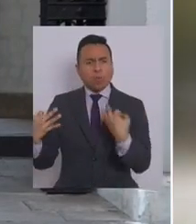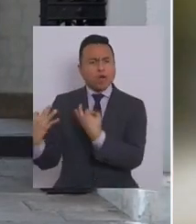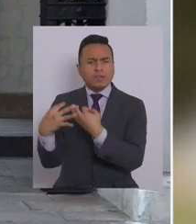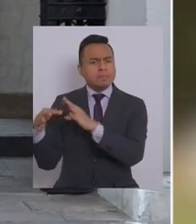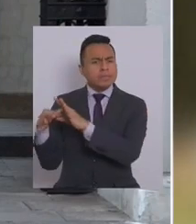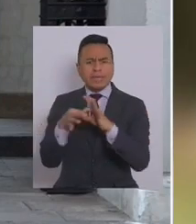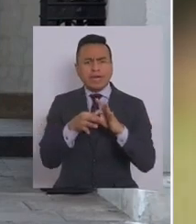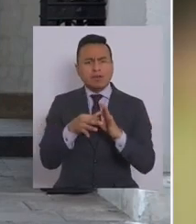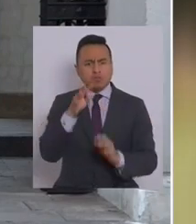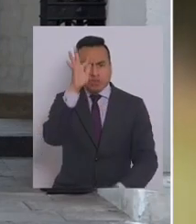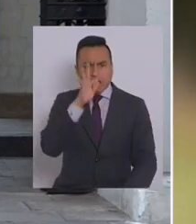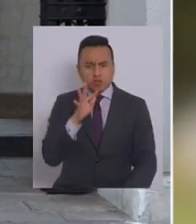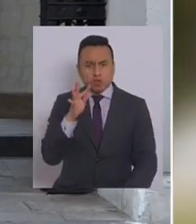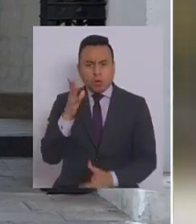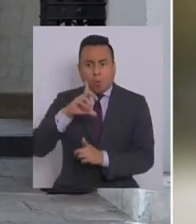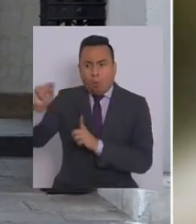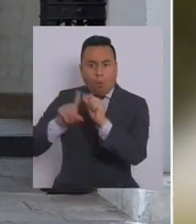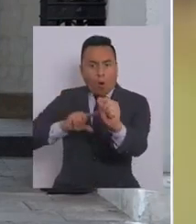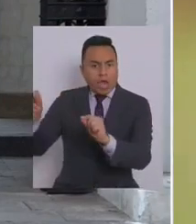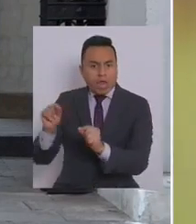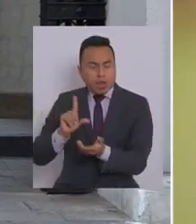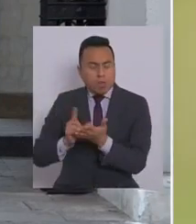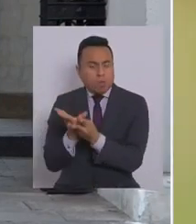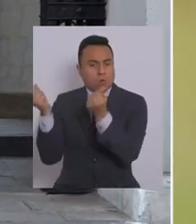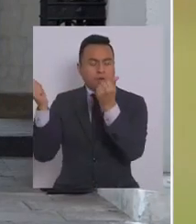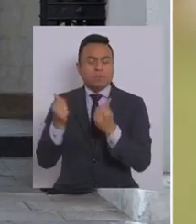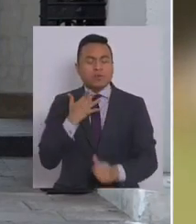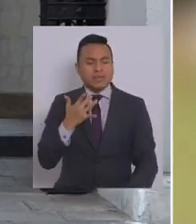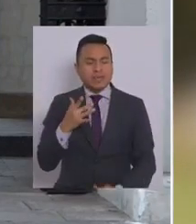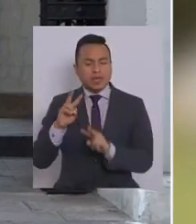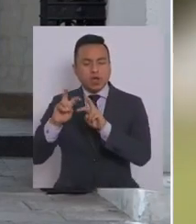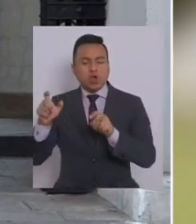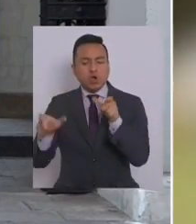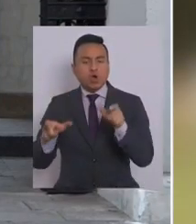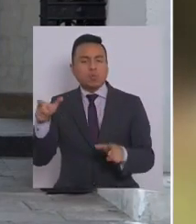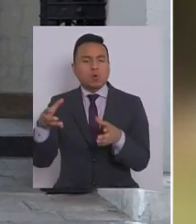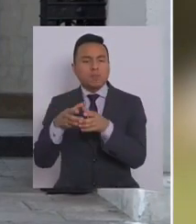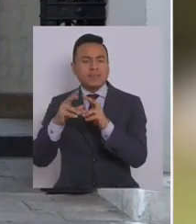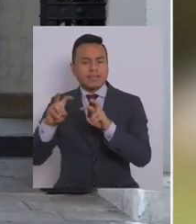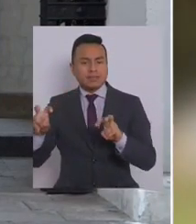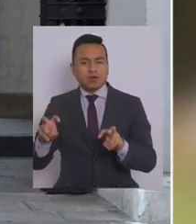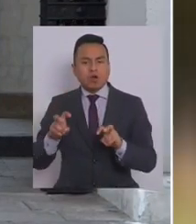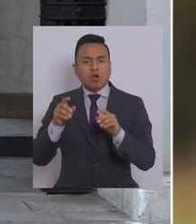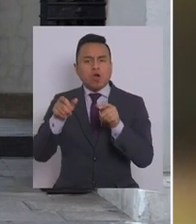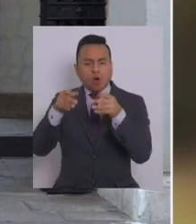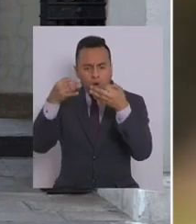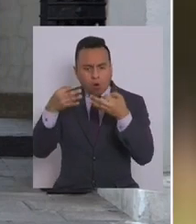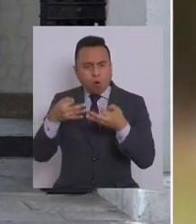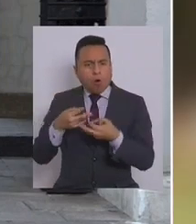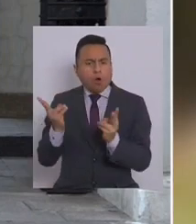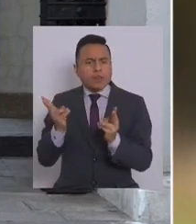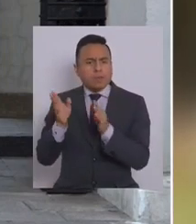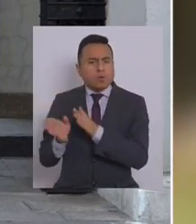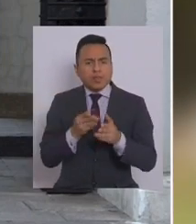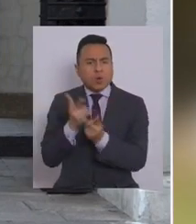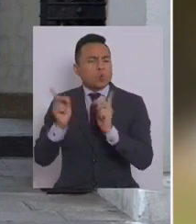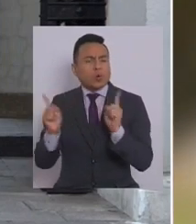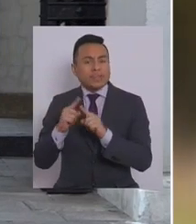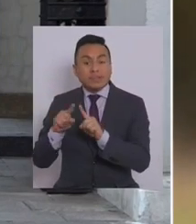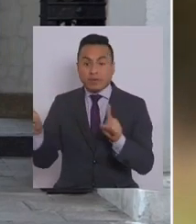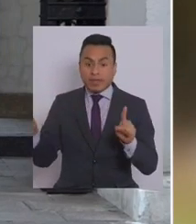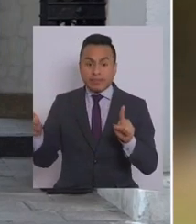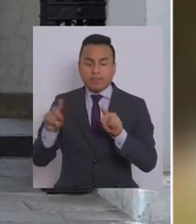estos funcionarios hayan tenido que huir del lugar de donde estaban? Porque eran grupos investigativos, no eran grupos de orden público. Es claramente una